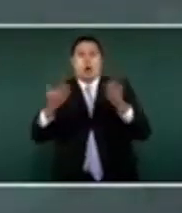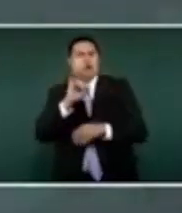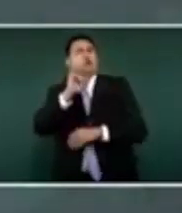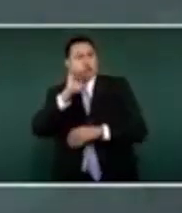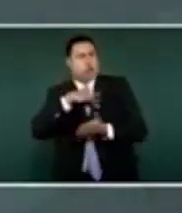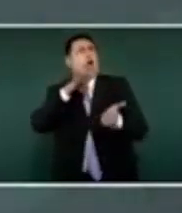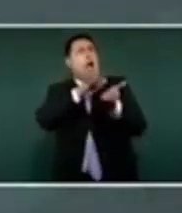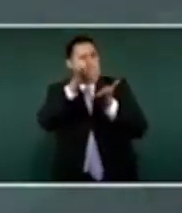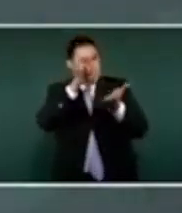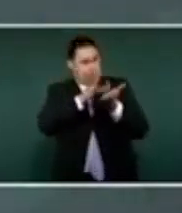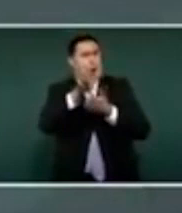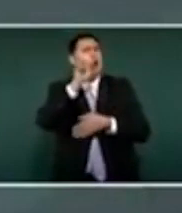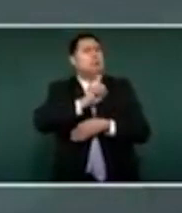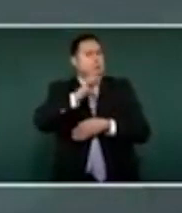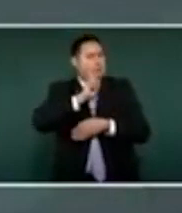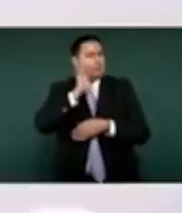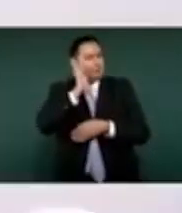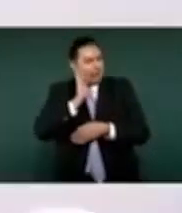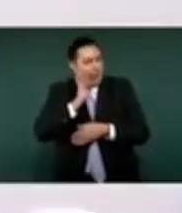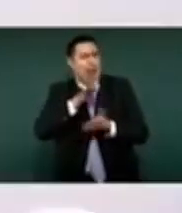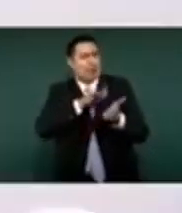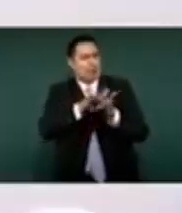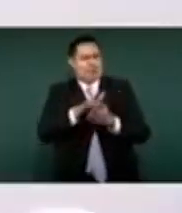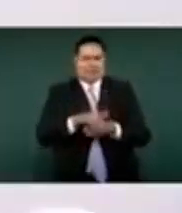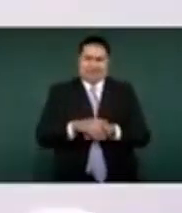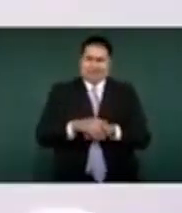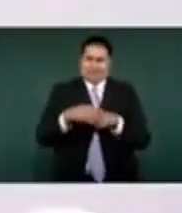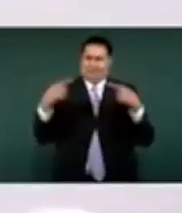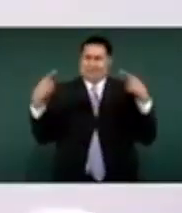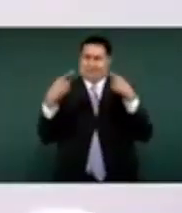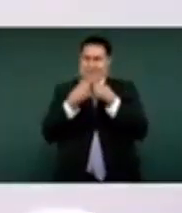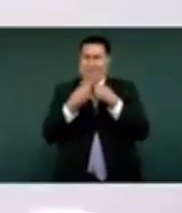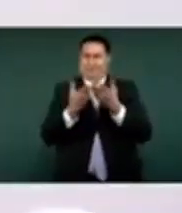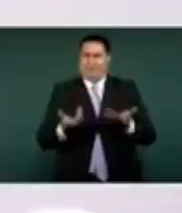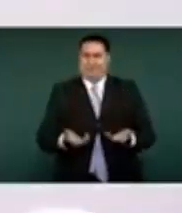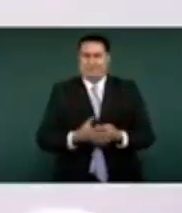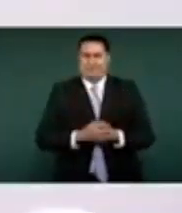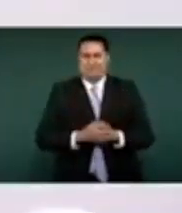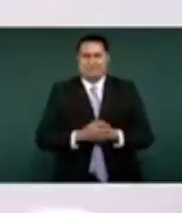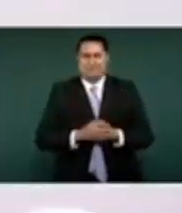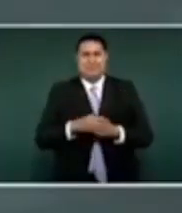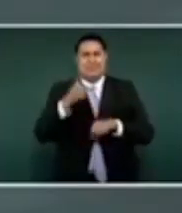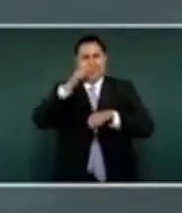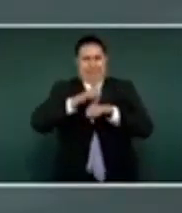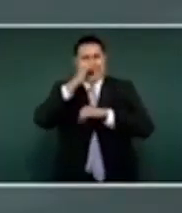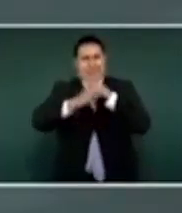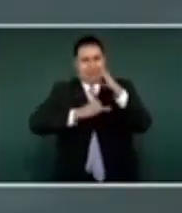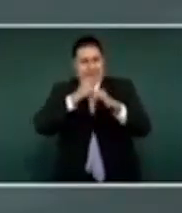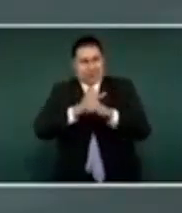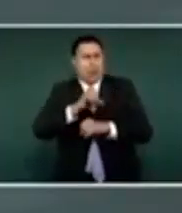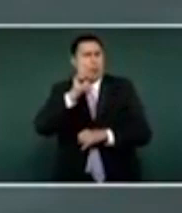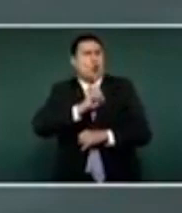Sin embargo, los logros que destacaron más son los programas sociales. La delincuencia, el combate al narcotráfico y